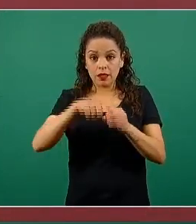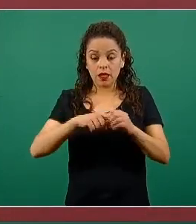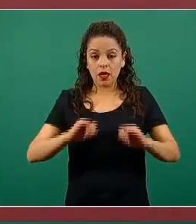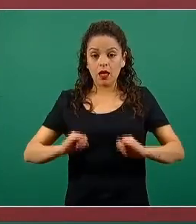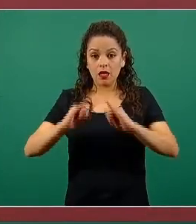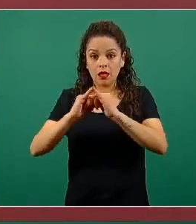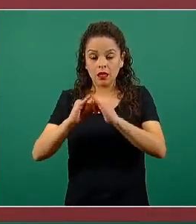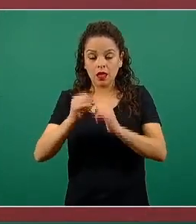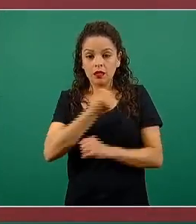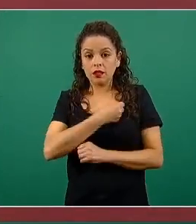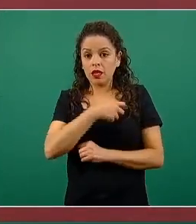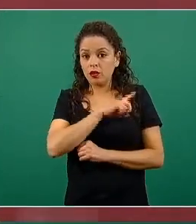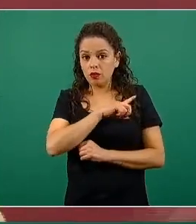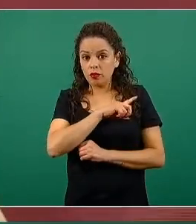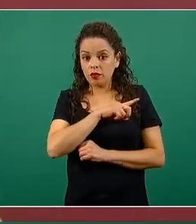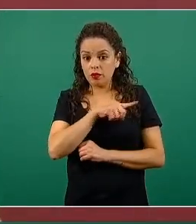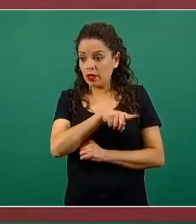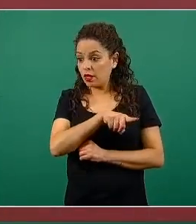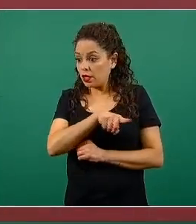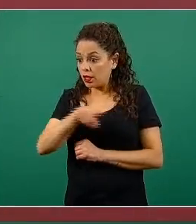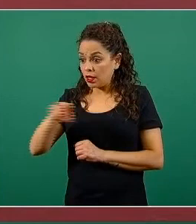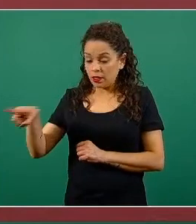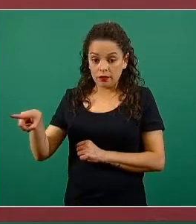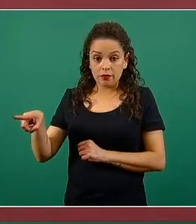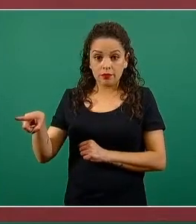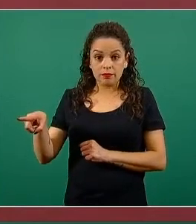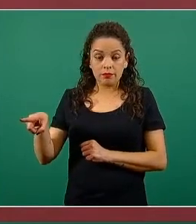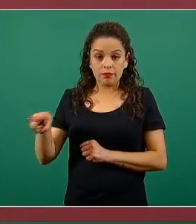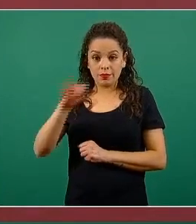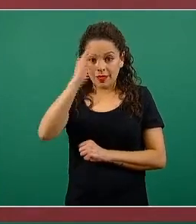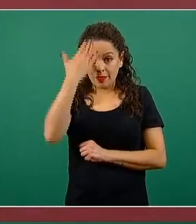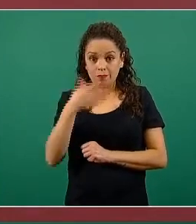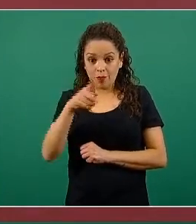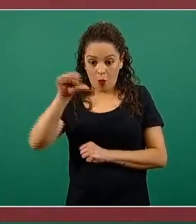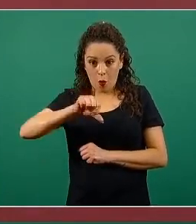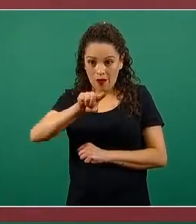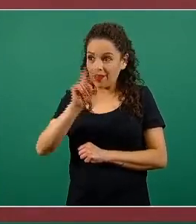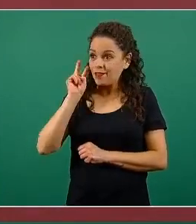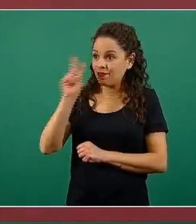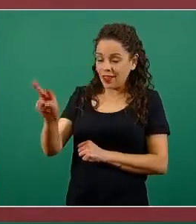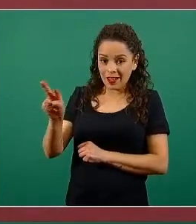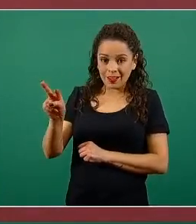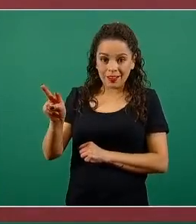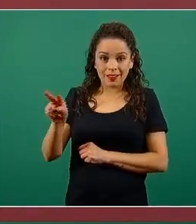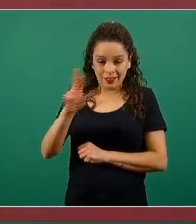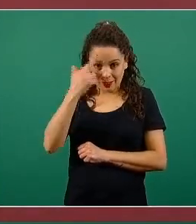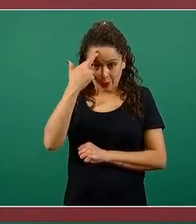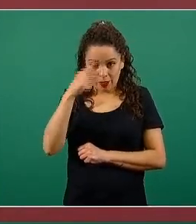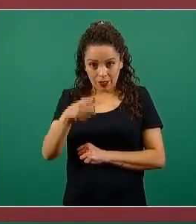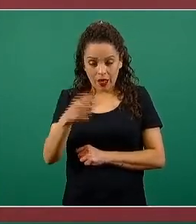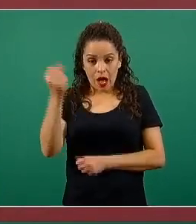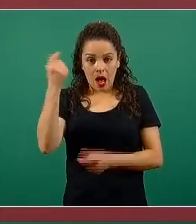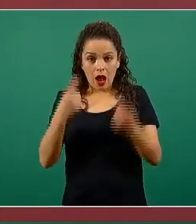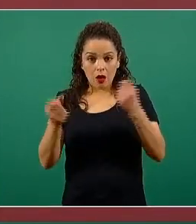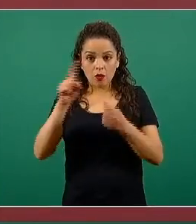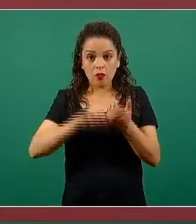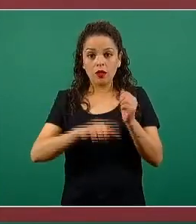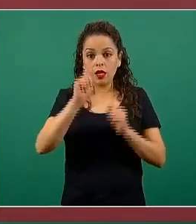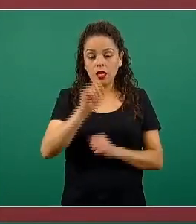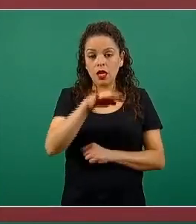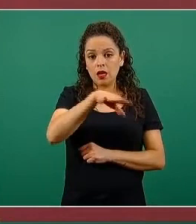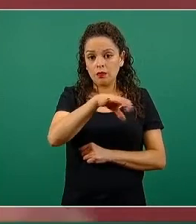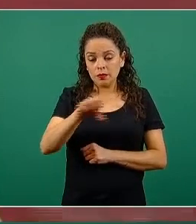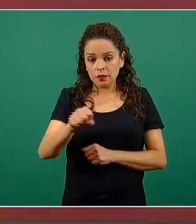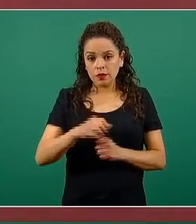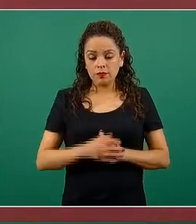instituciones de salud. Estas enfermeras, en el caso de las imágenes que vimos hoy, algunas son del Instituto Mexicano del Seguro